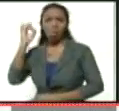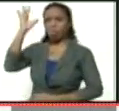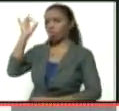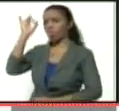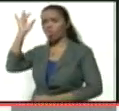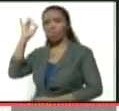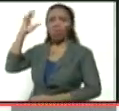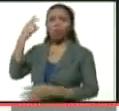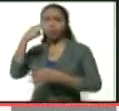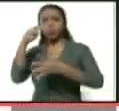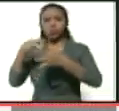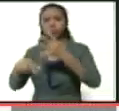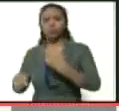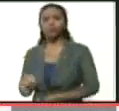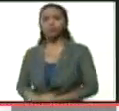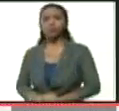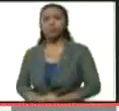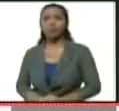etcétera, etcétera.